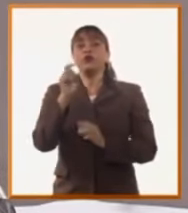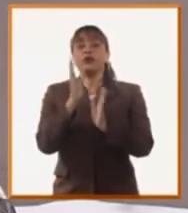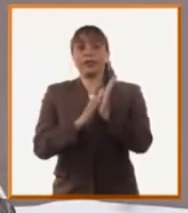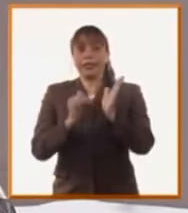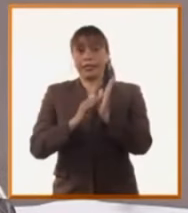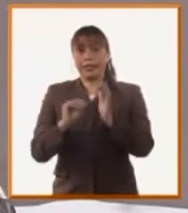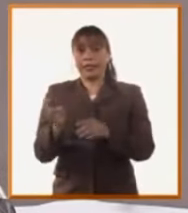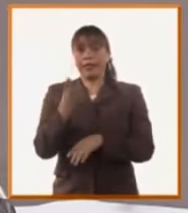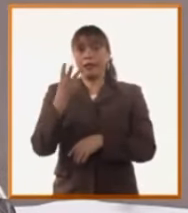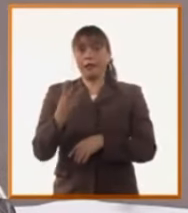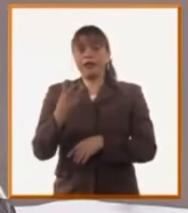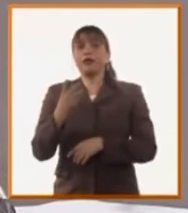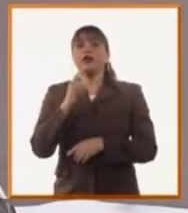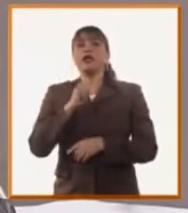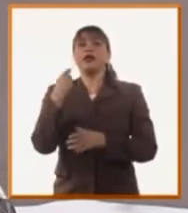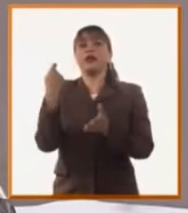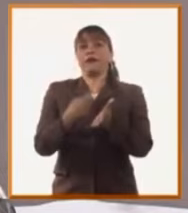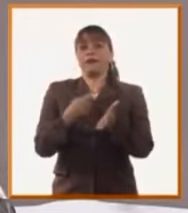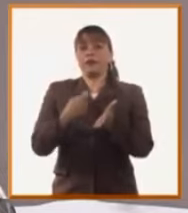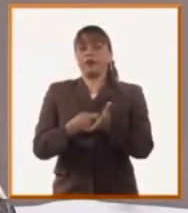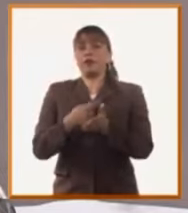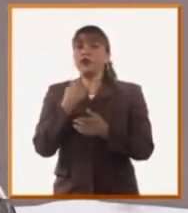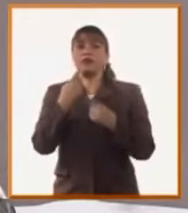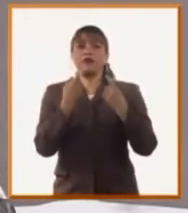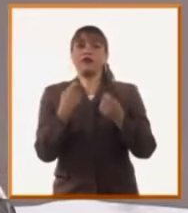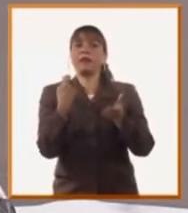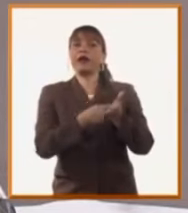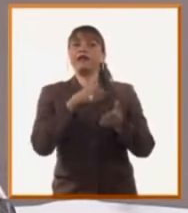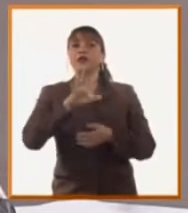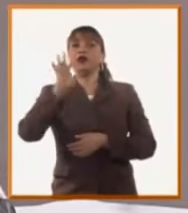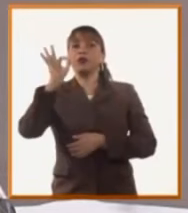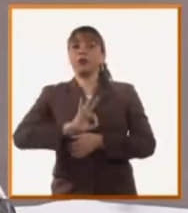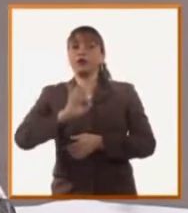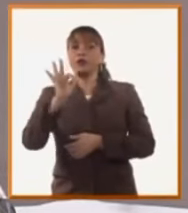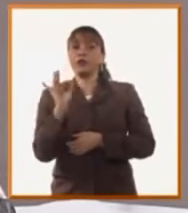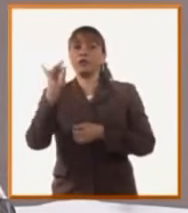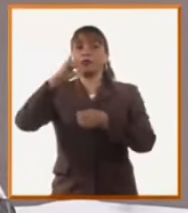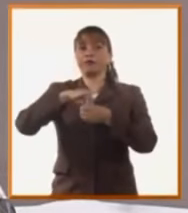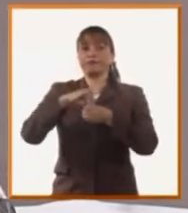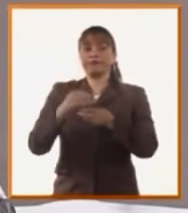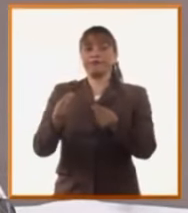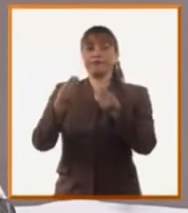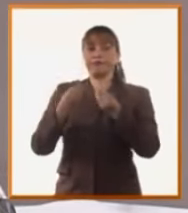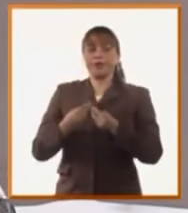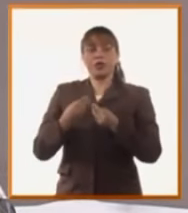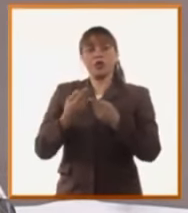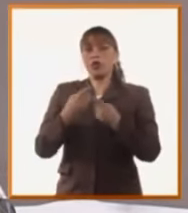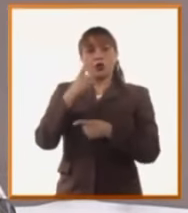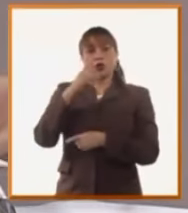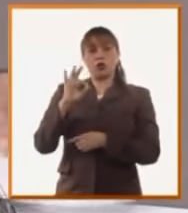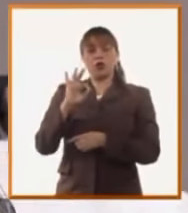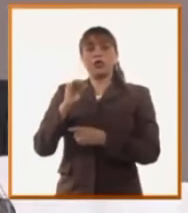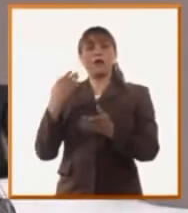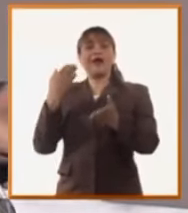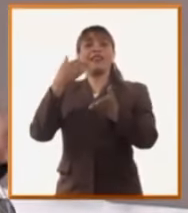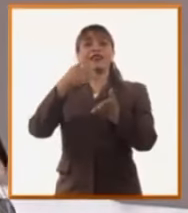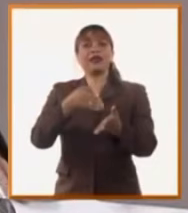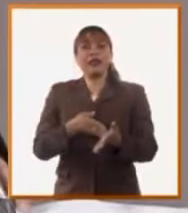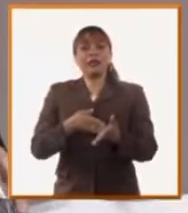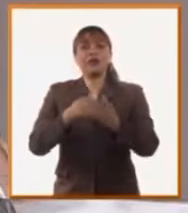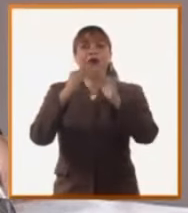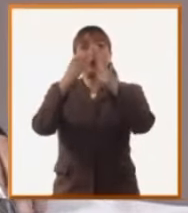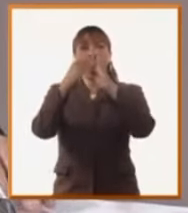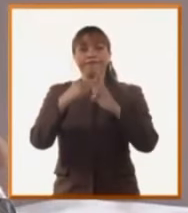declaración jurada o sea no tienen que aportar el 5% por los ingresos que recibieron en el último trimestre sino que eso va directo a la a la escala